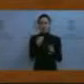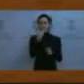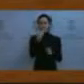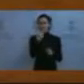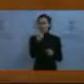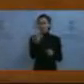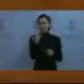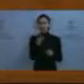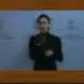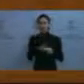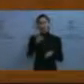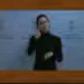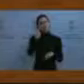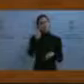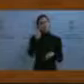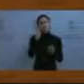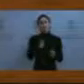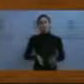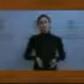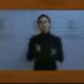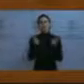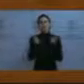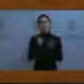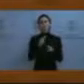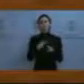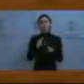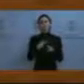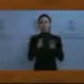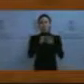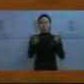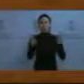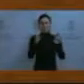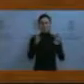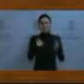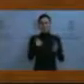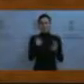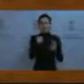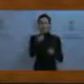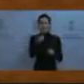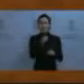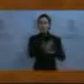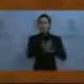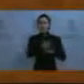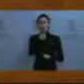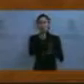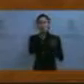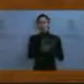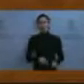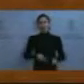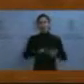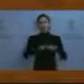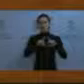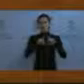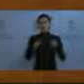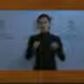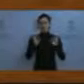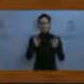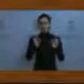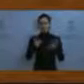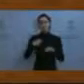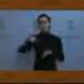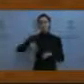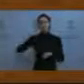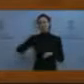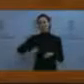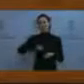con conocimiento y consentimiento de la dirección política de la empresa. Me refiero a los que eran consejeros del Principado, presidentes del Consejo de